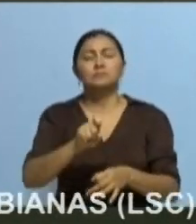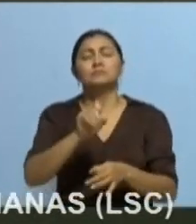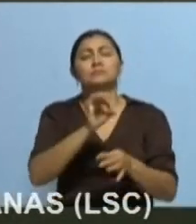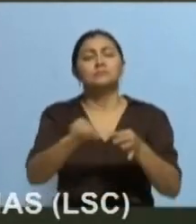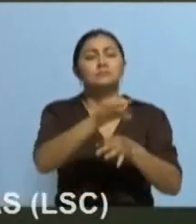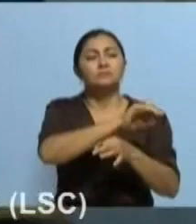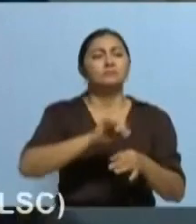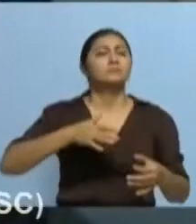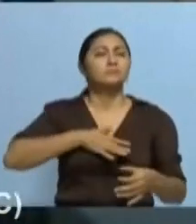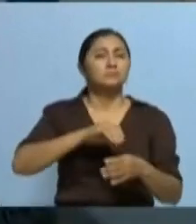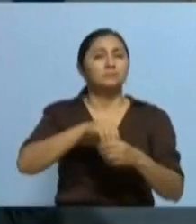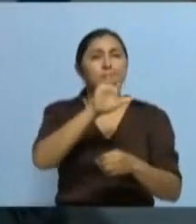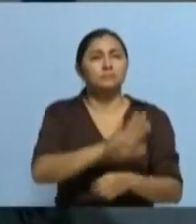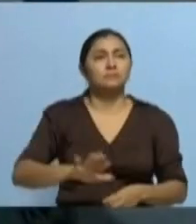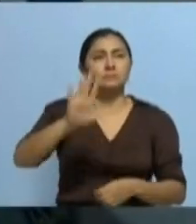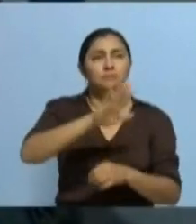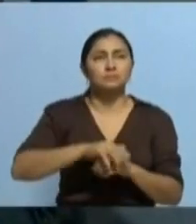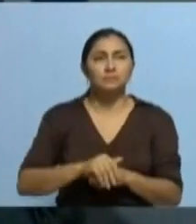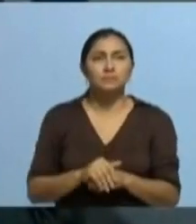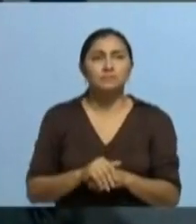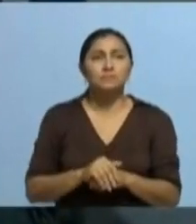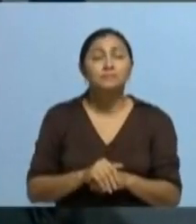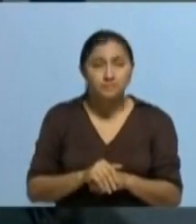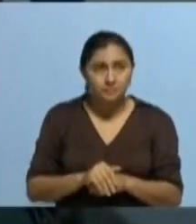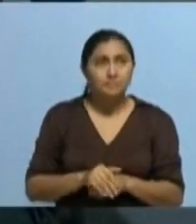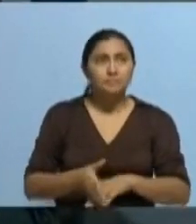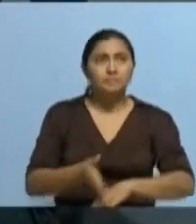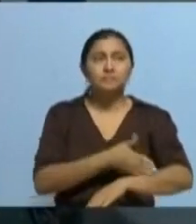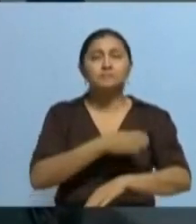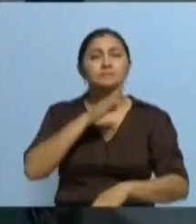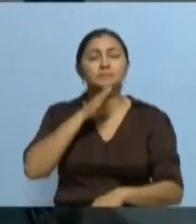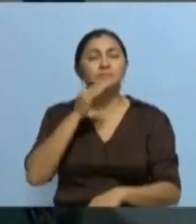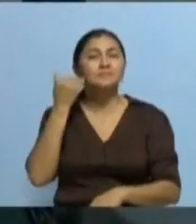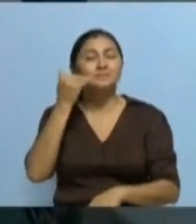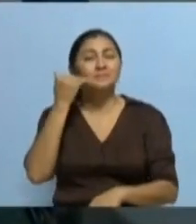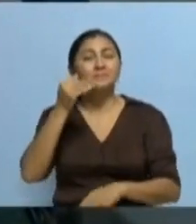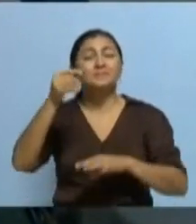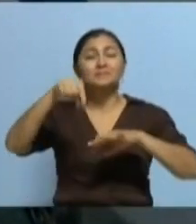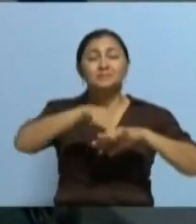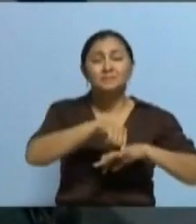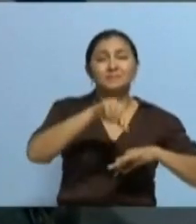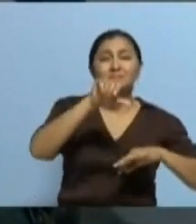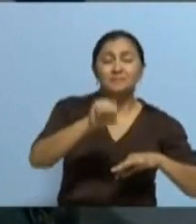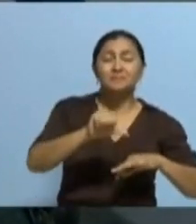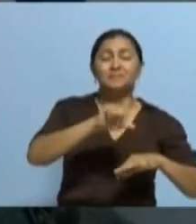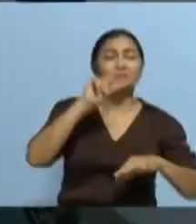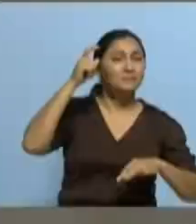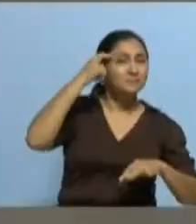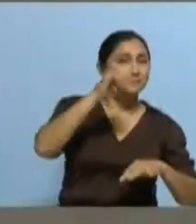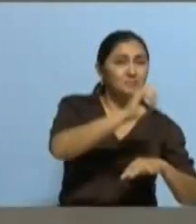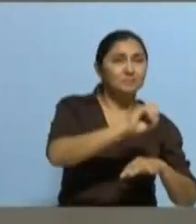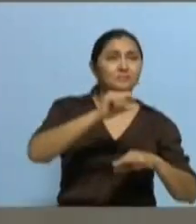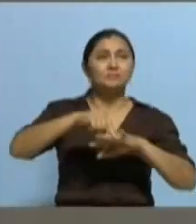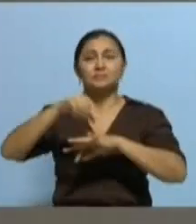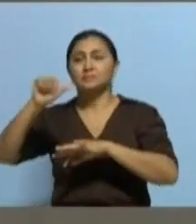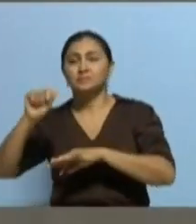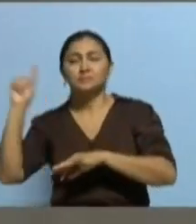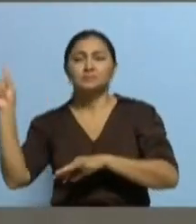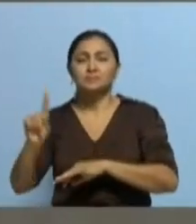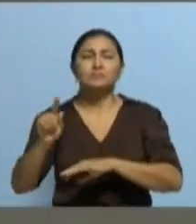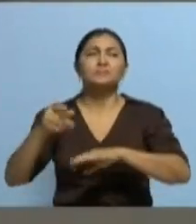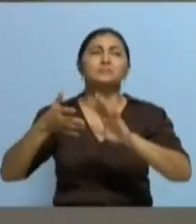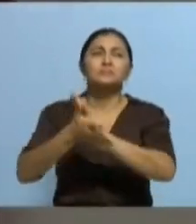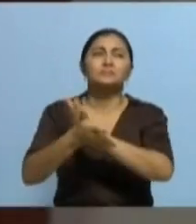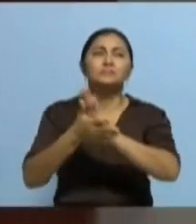siguiente informe. La primera dama del departamento de Bolívar lideró la primera cumbre de gestoras sociales. Son 46